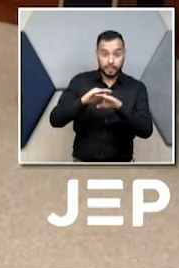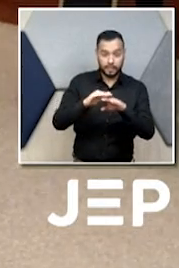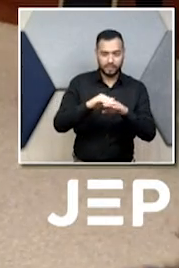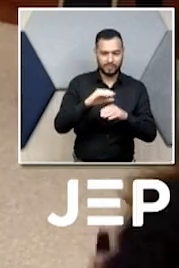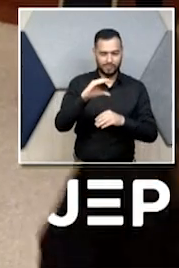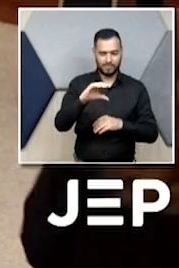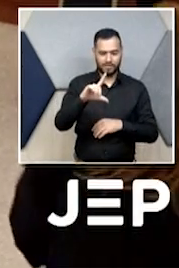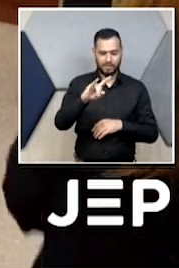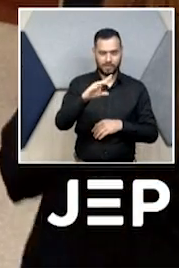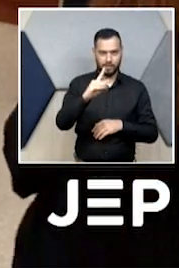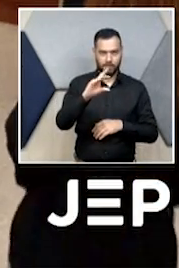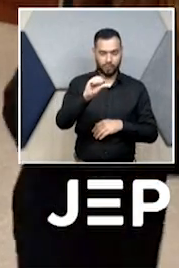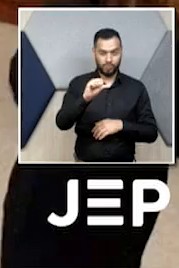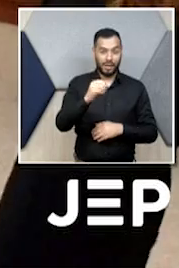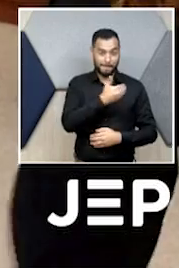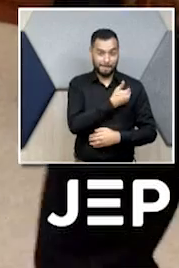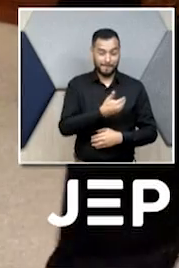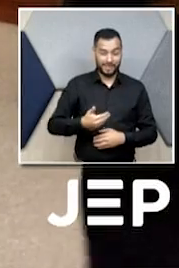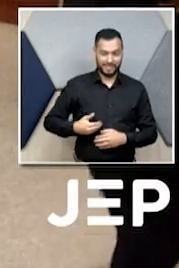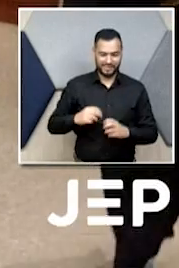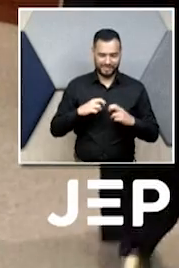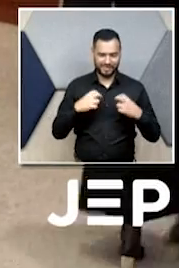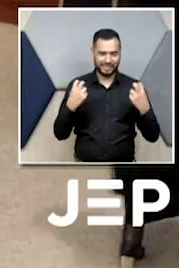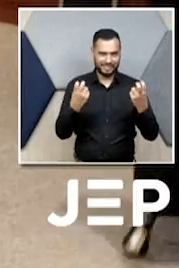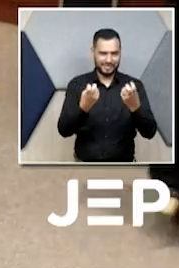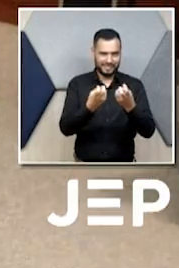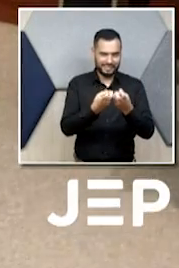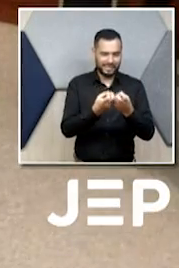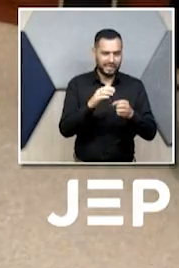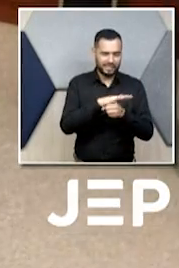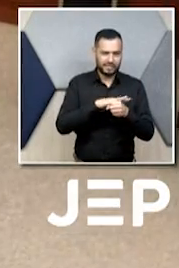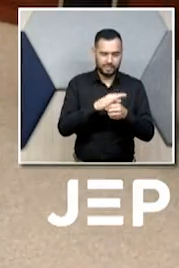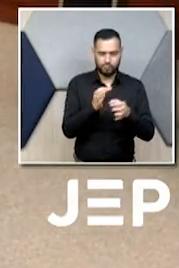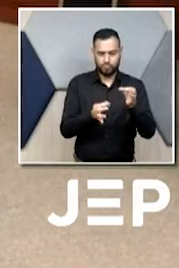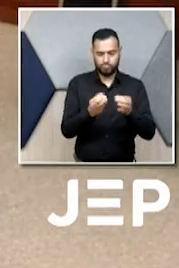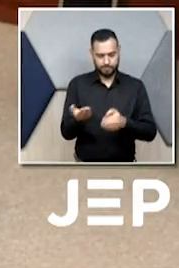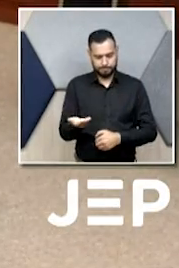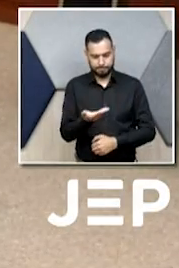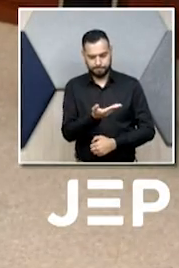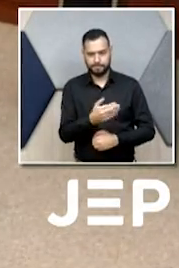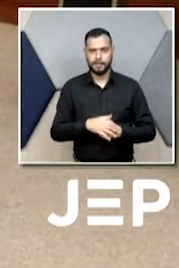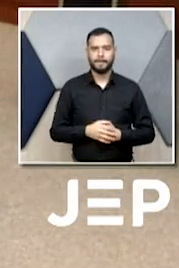Montoya, presidenta de la Sala de Definición de Situaciones Jurídicas.